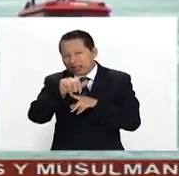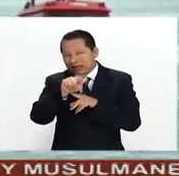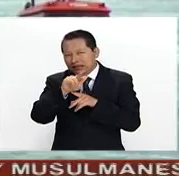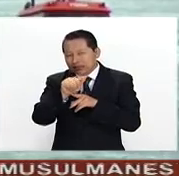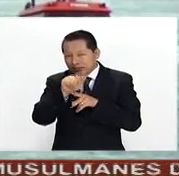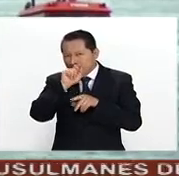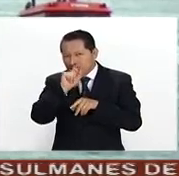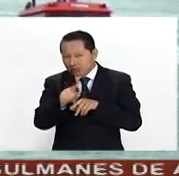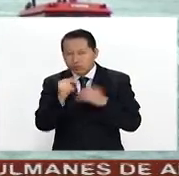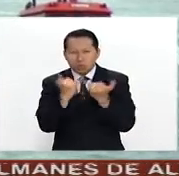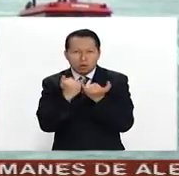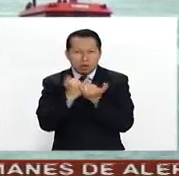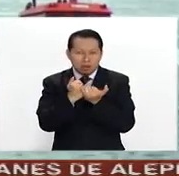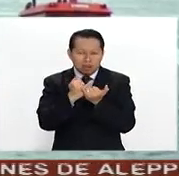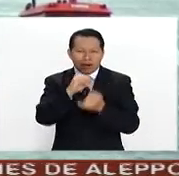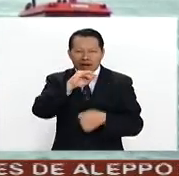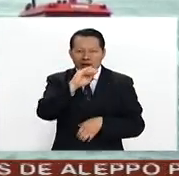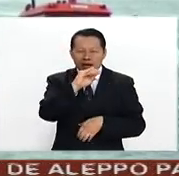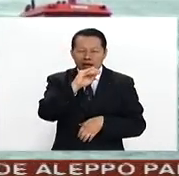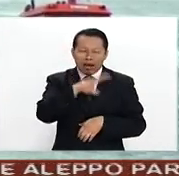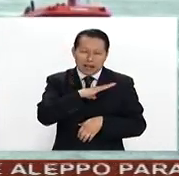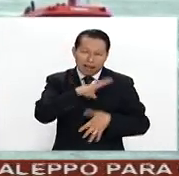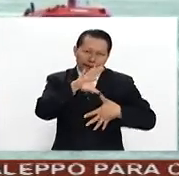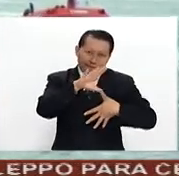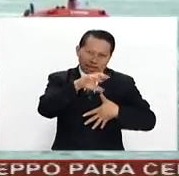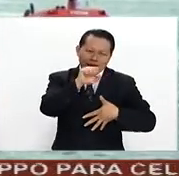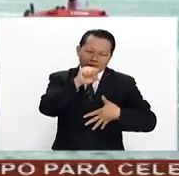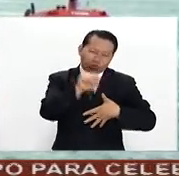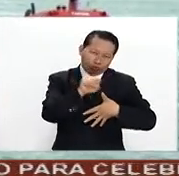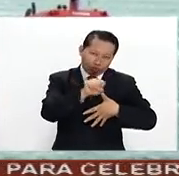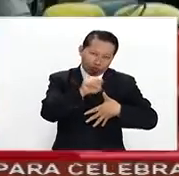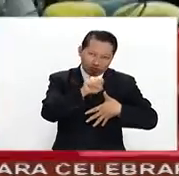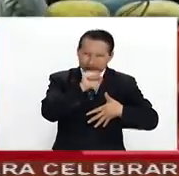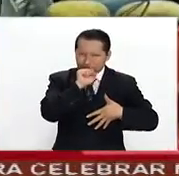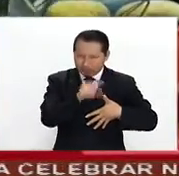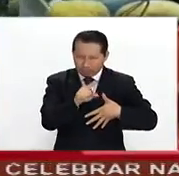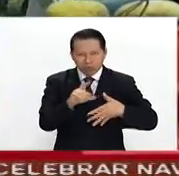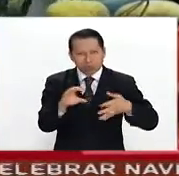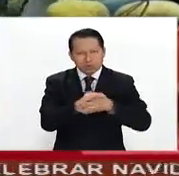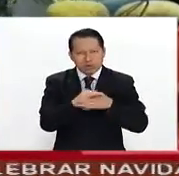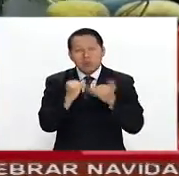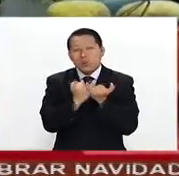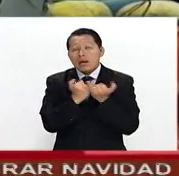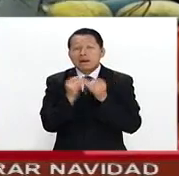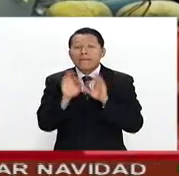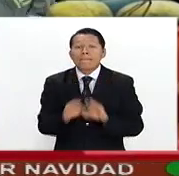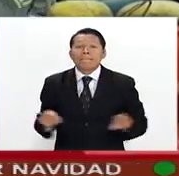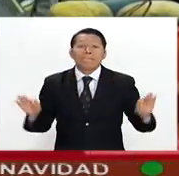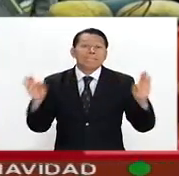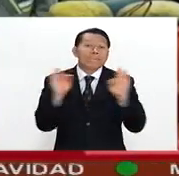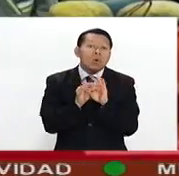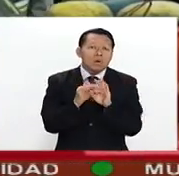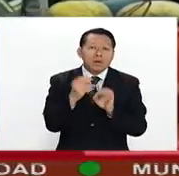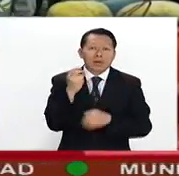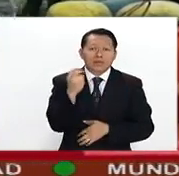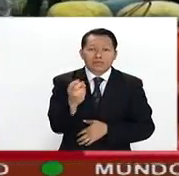y Sudamericana. Es un punto también importante en cuanto a